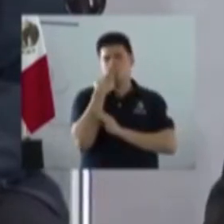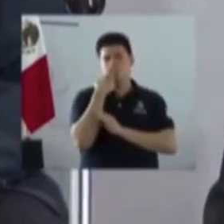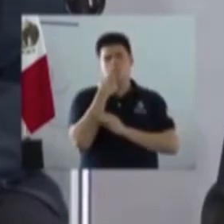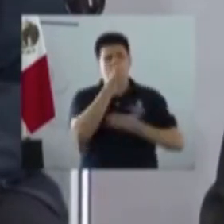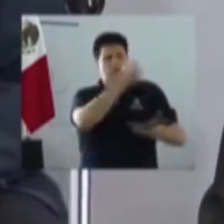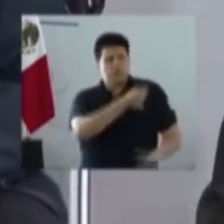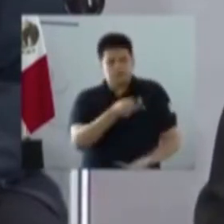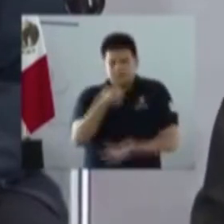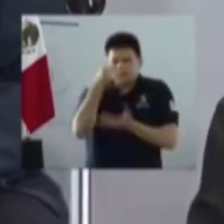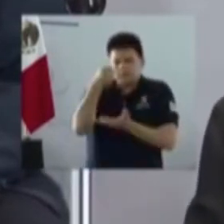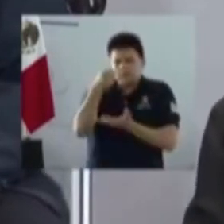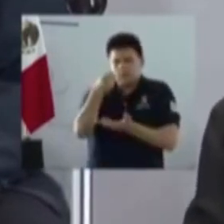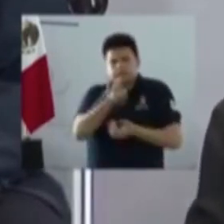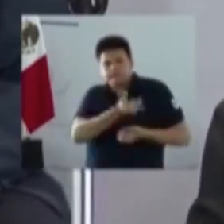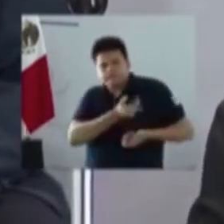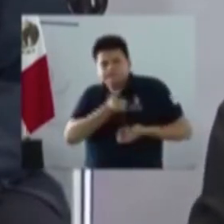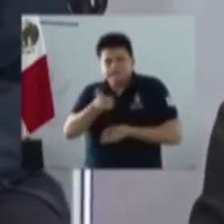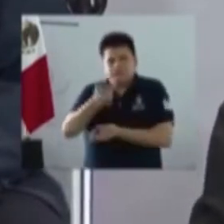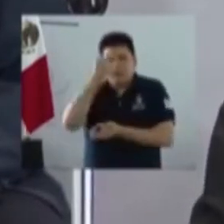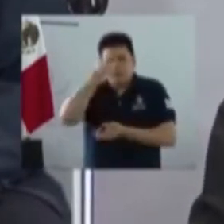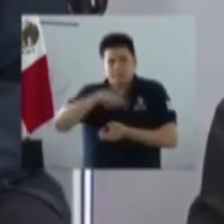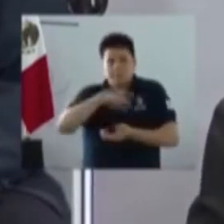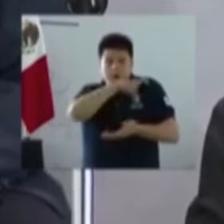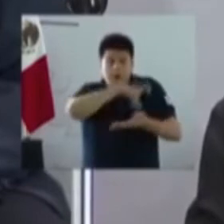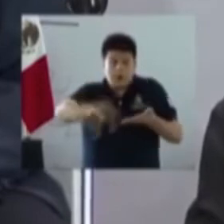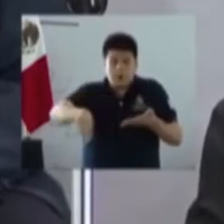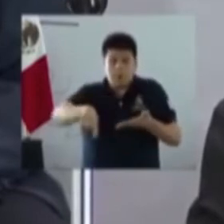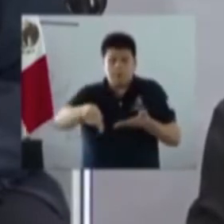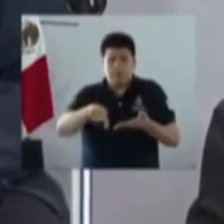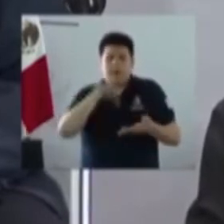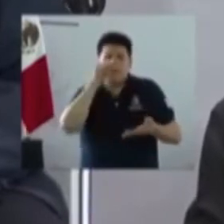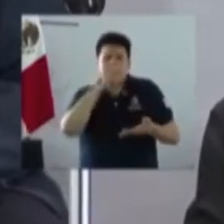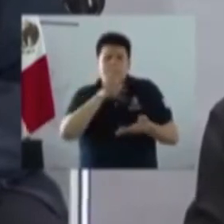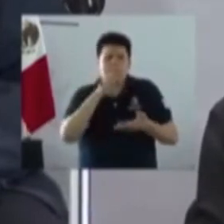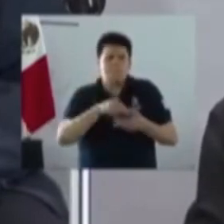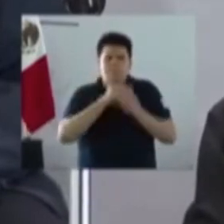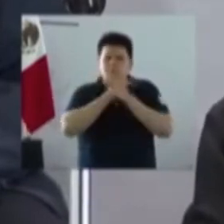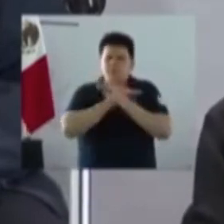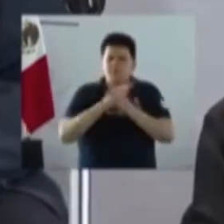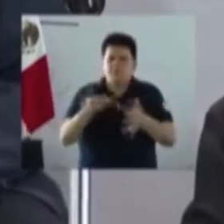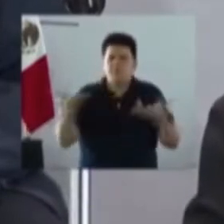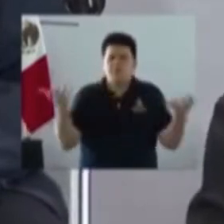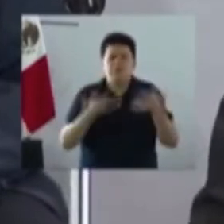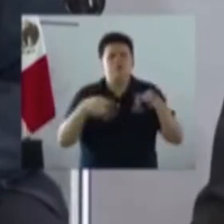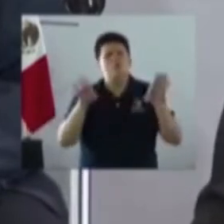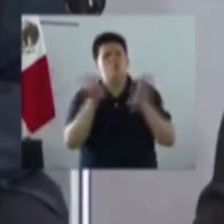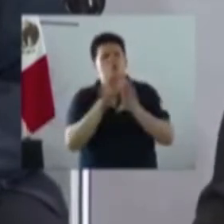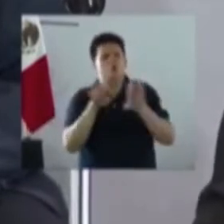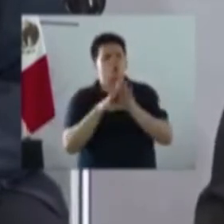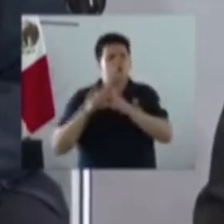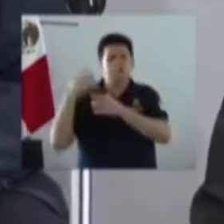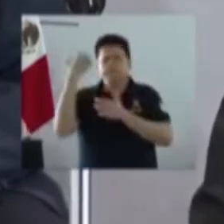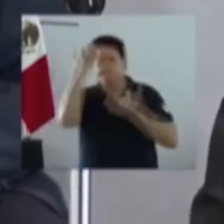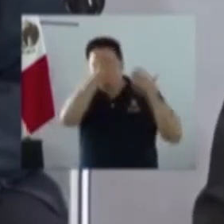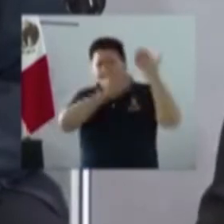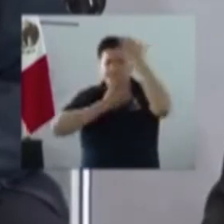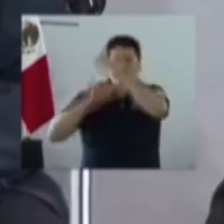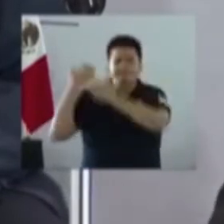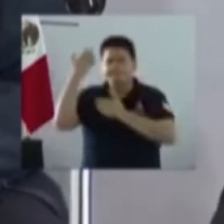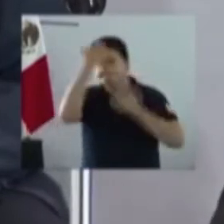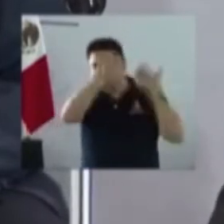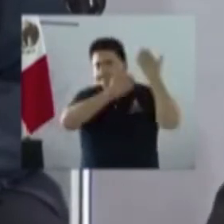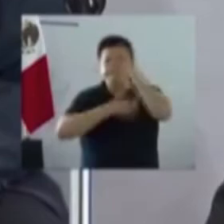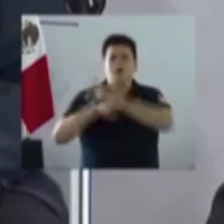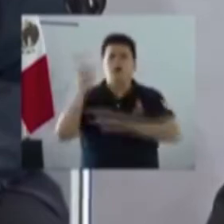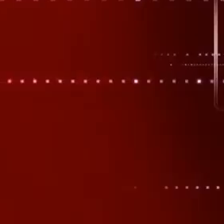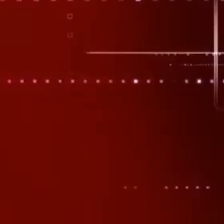recursos aplicados en su adquisición. Este algoritmo se deberá hacer analizando las particularidades